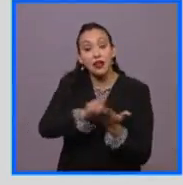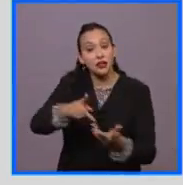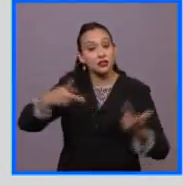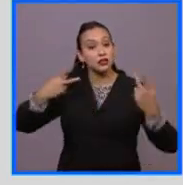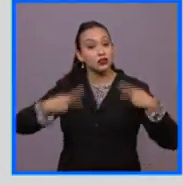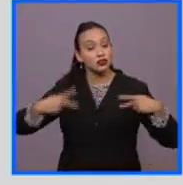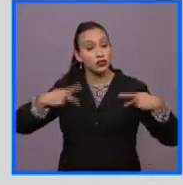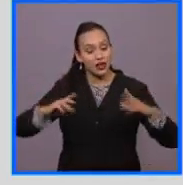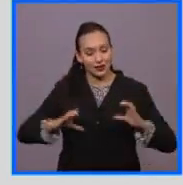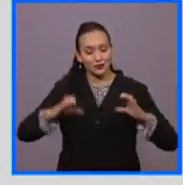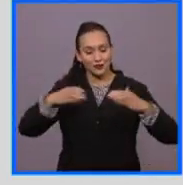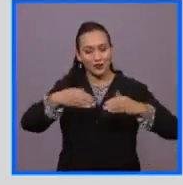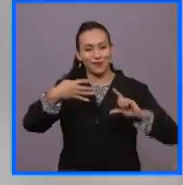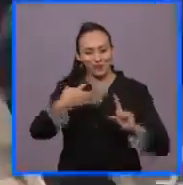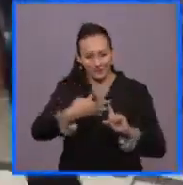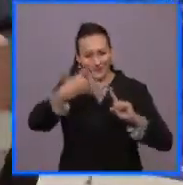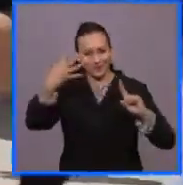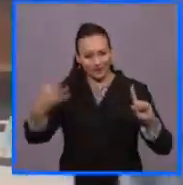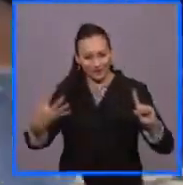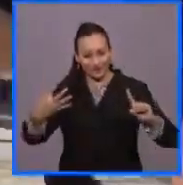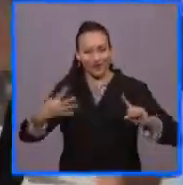personas de la comunidad